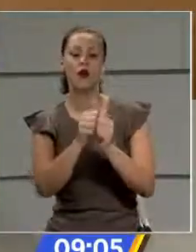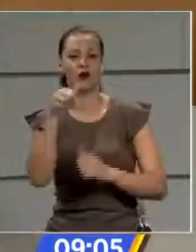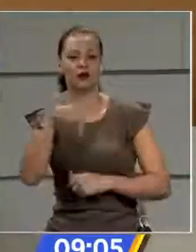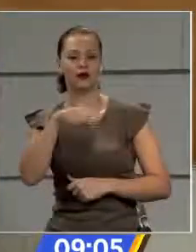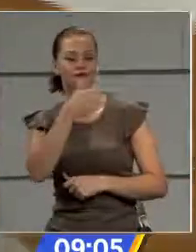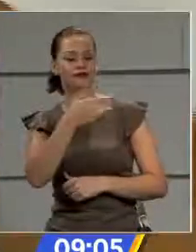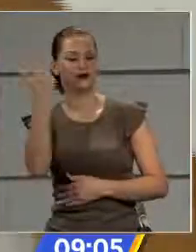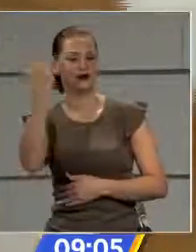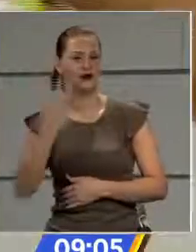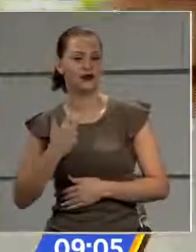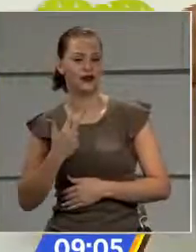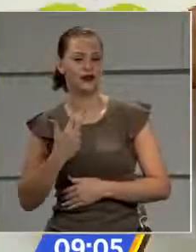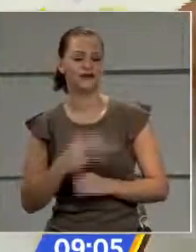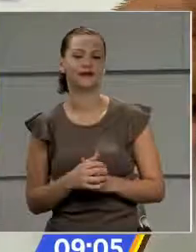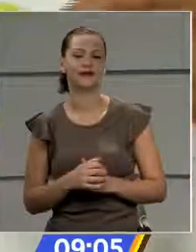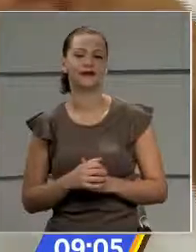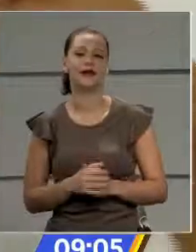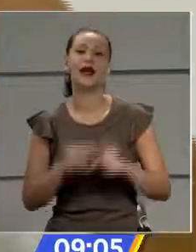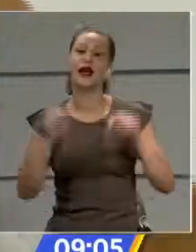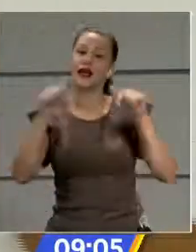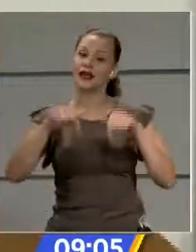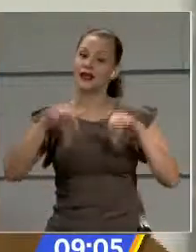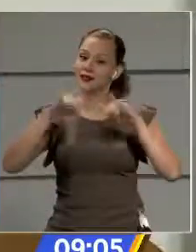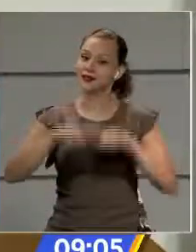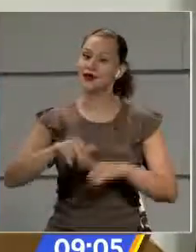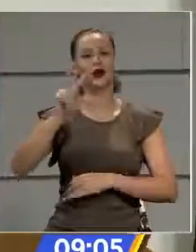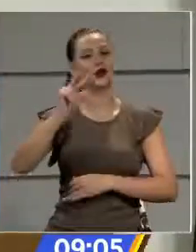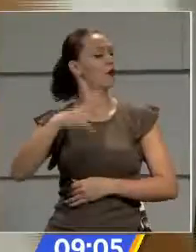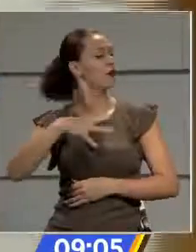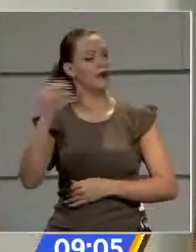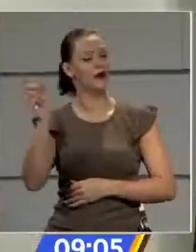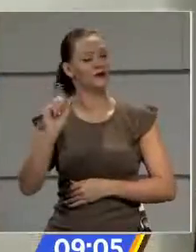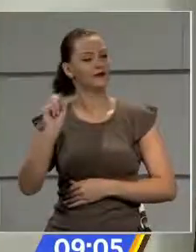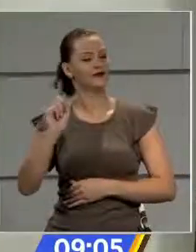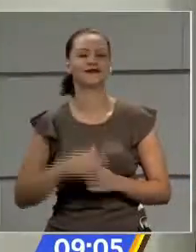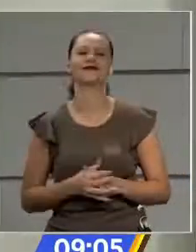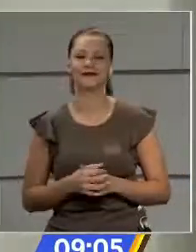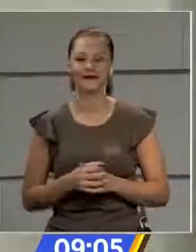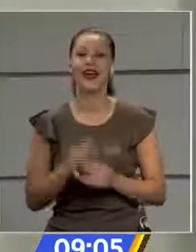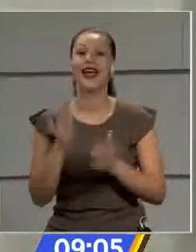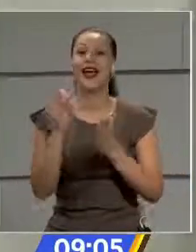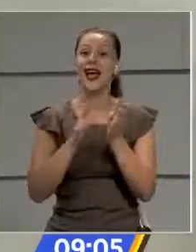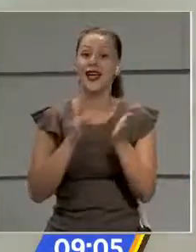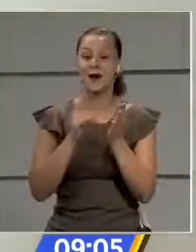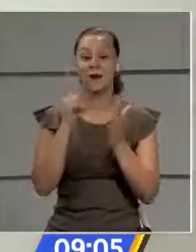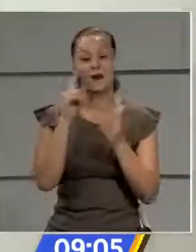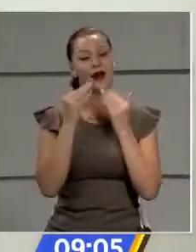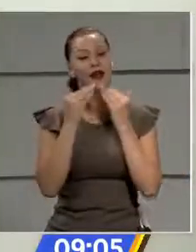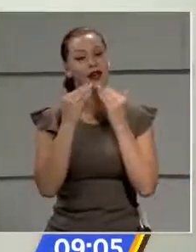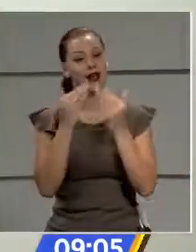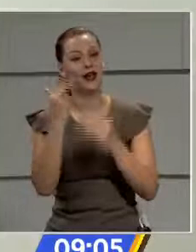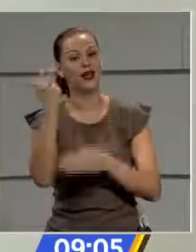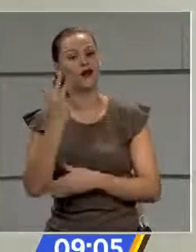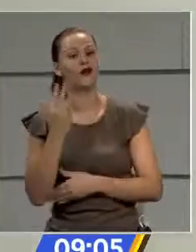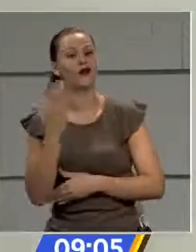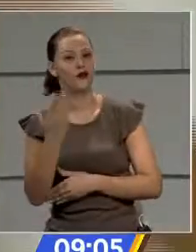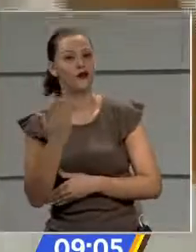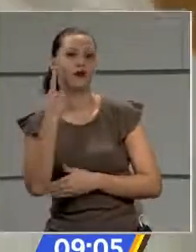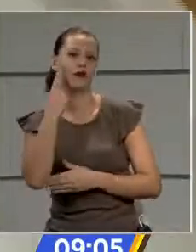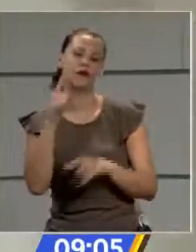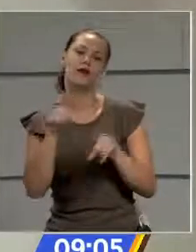Jocelyn. A Jocelyn. Jocelyn, ¿dónde estás? Y aprovechamos para agradecerle a Jocelyn,